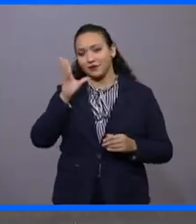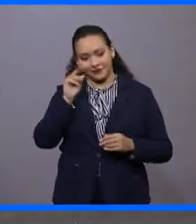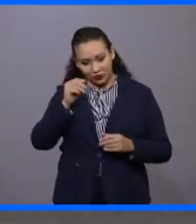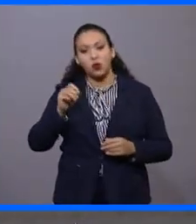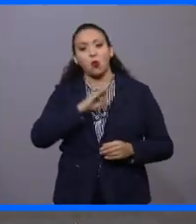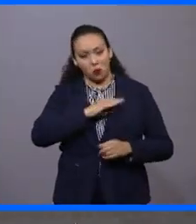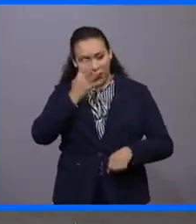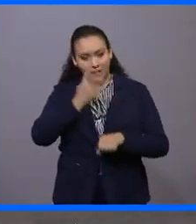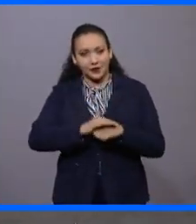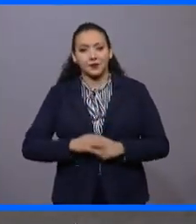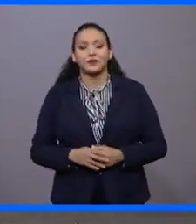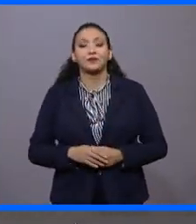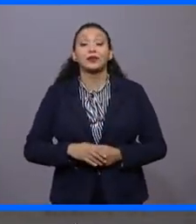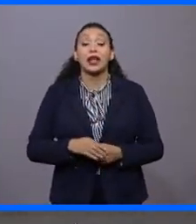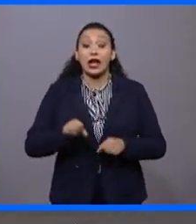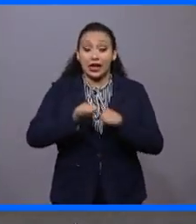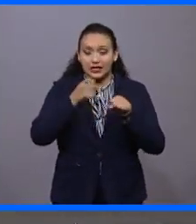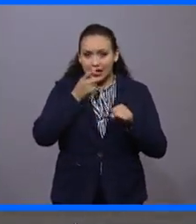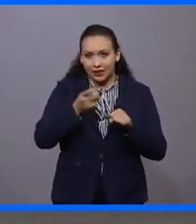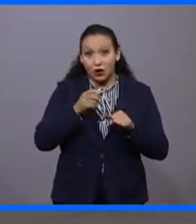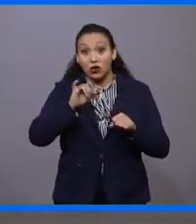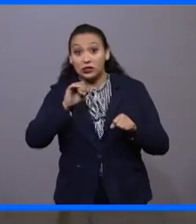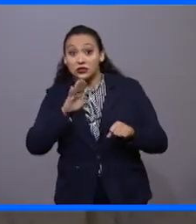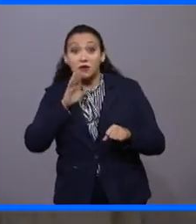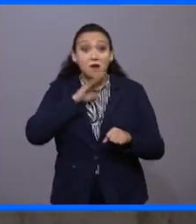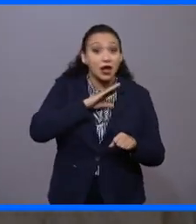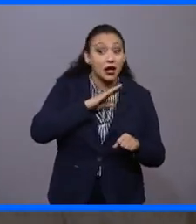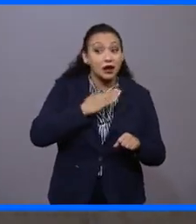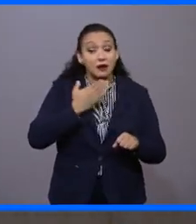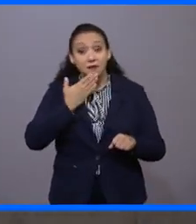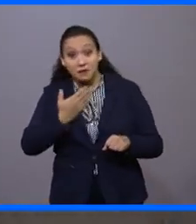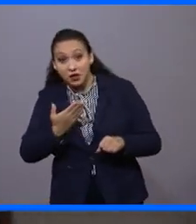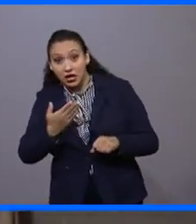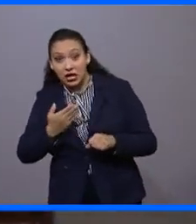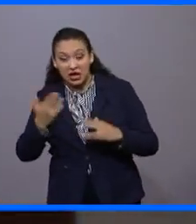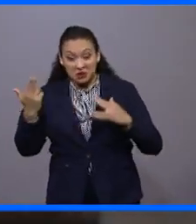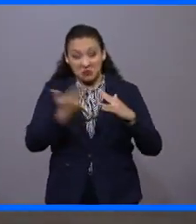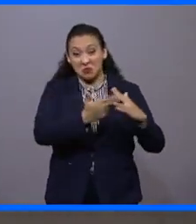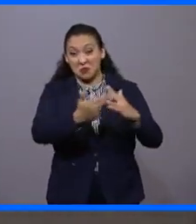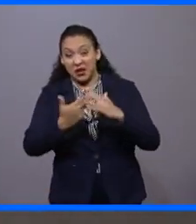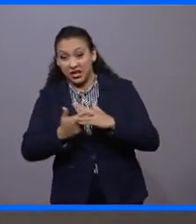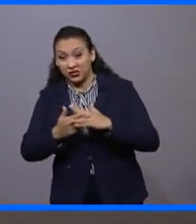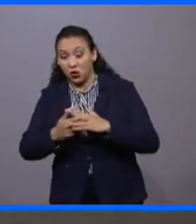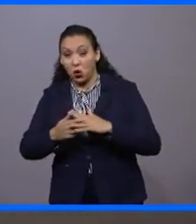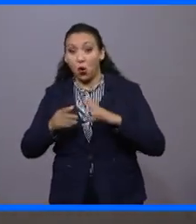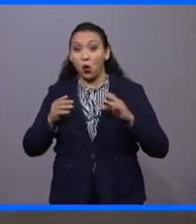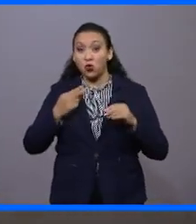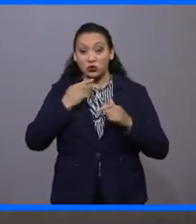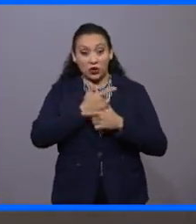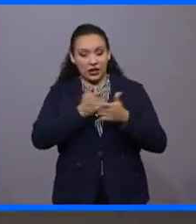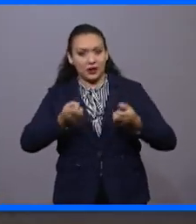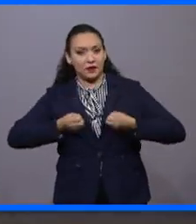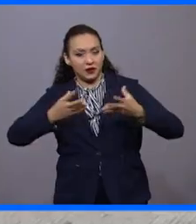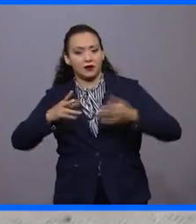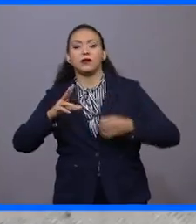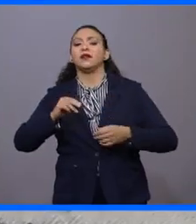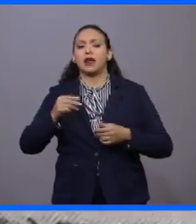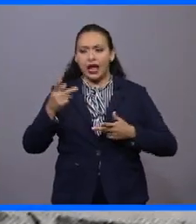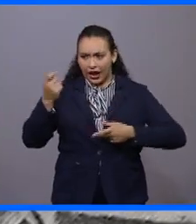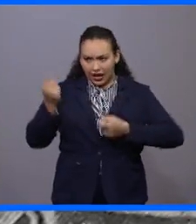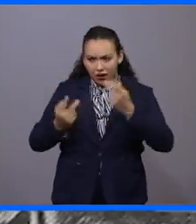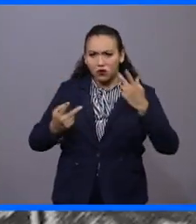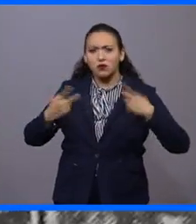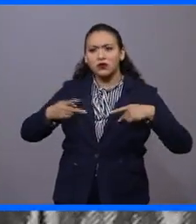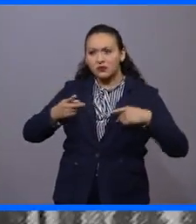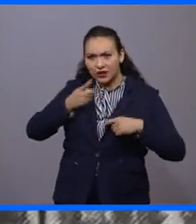sala no se pronunció sobre si se cometió o no los delitos de genocidio, abuso de autoridad y privación ilegal de la libertad, como lo denunciaron algunos